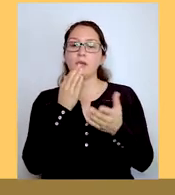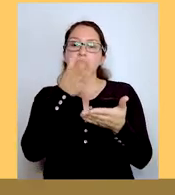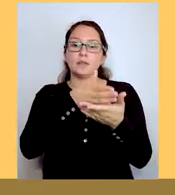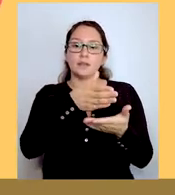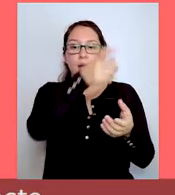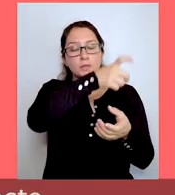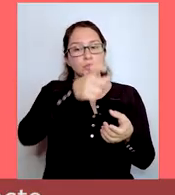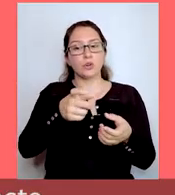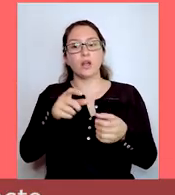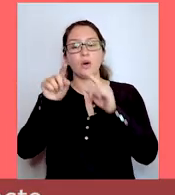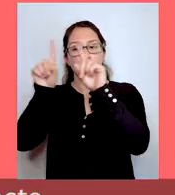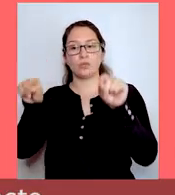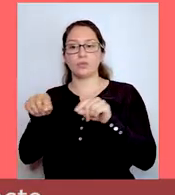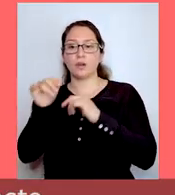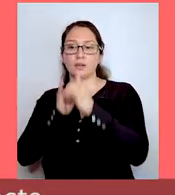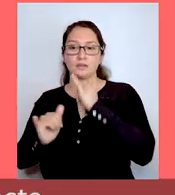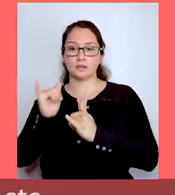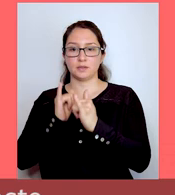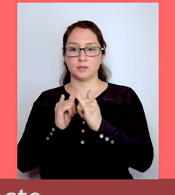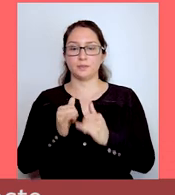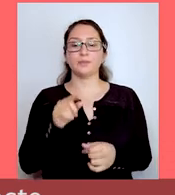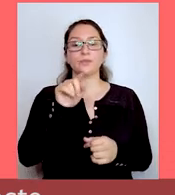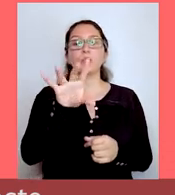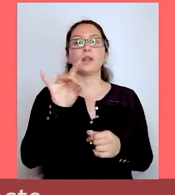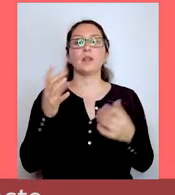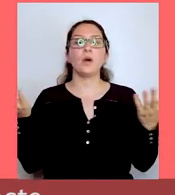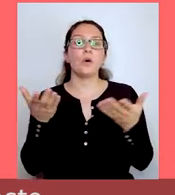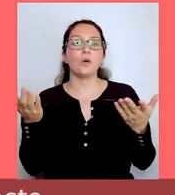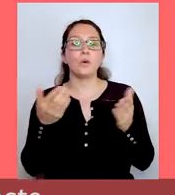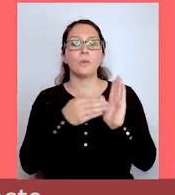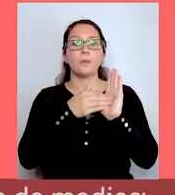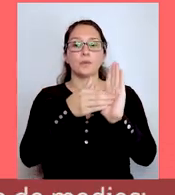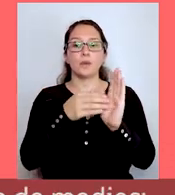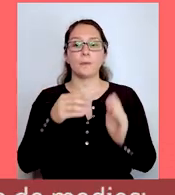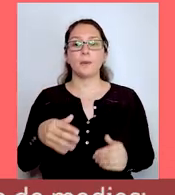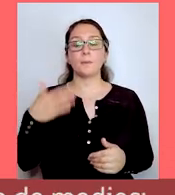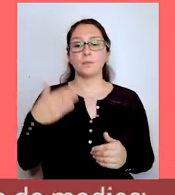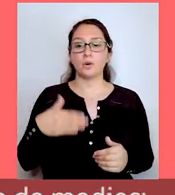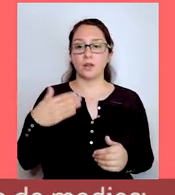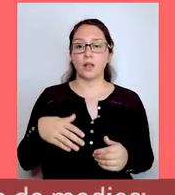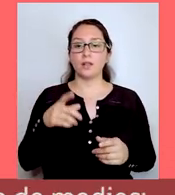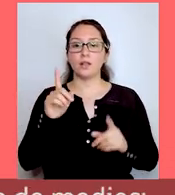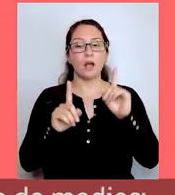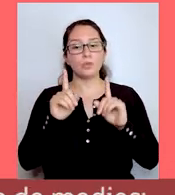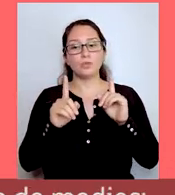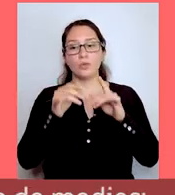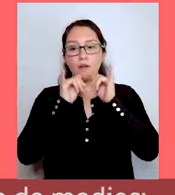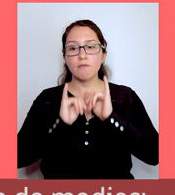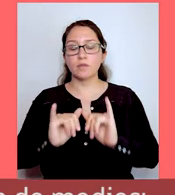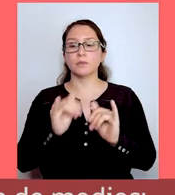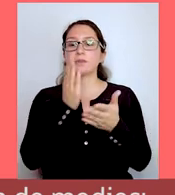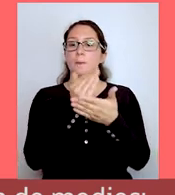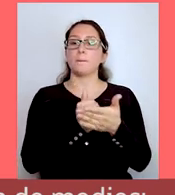digital. La estrategia que utilices dependerá de las características de tu proyecto. Sin embargo, hay algunos puntos